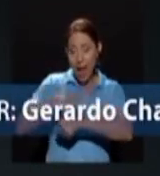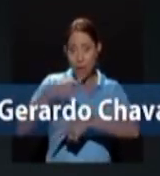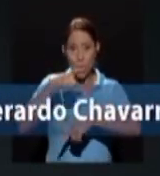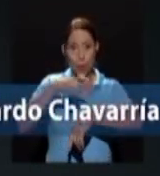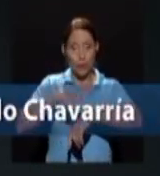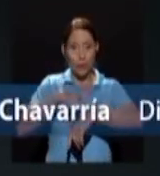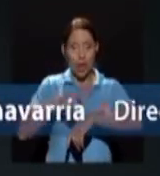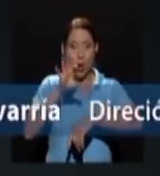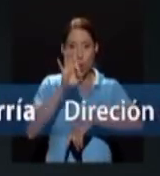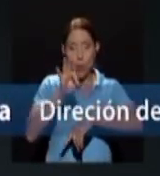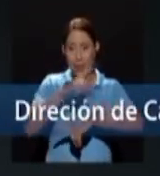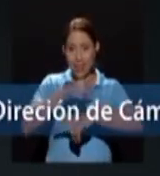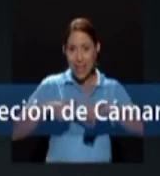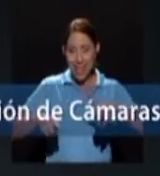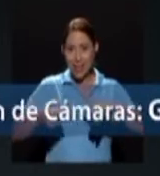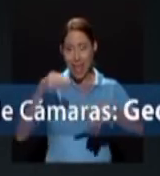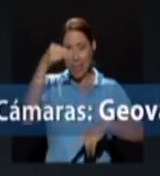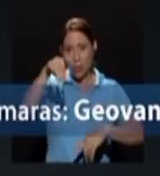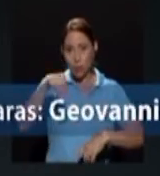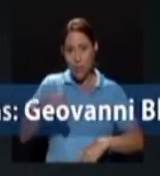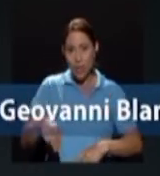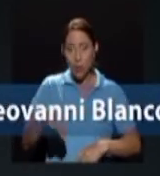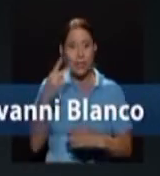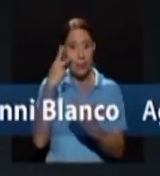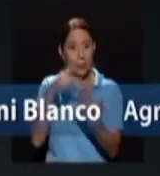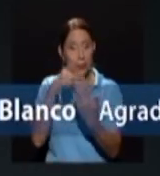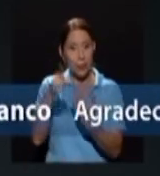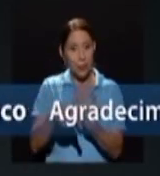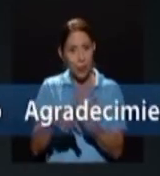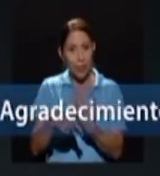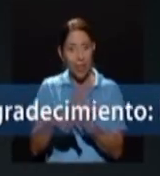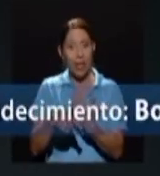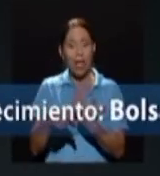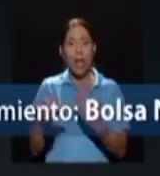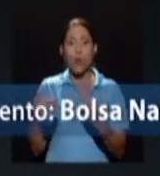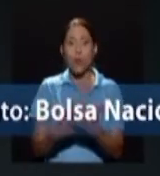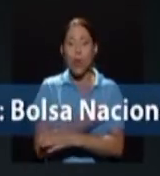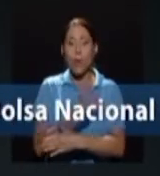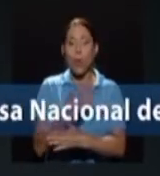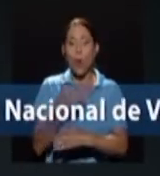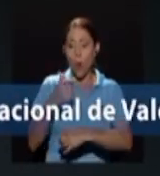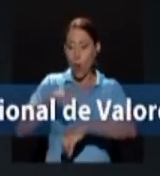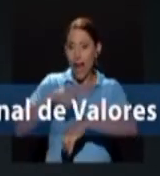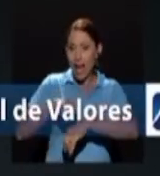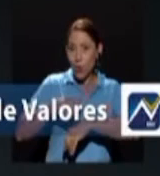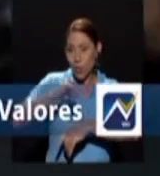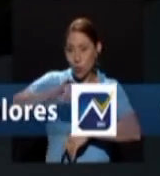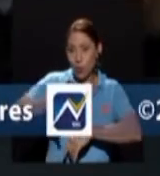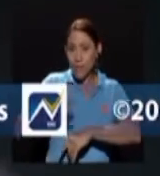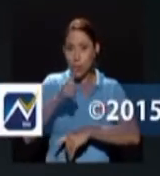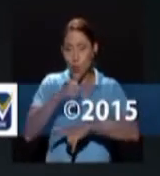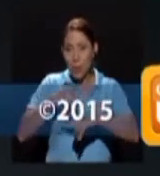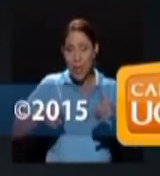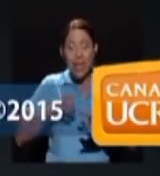9:30 de los miércoles nos acompañen en el nuevo horario de la 1:30 de los jueves o en